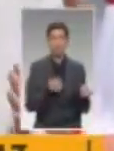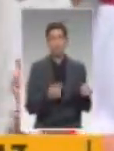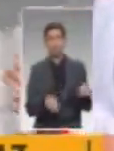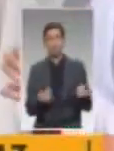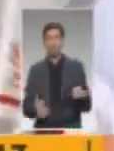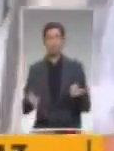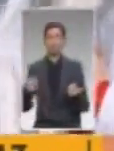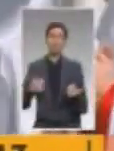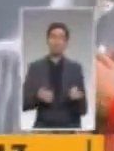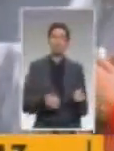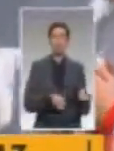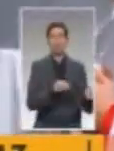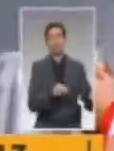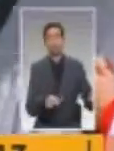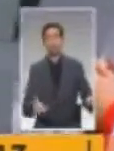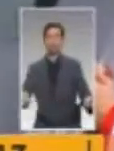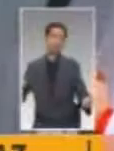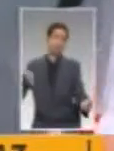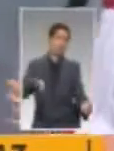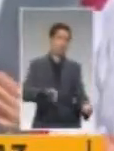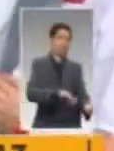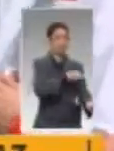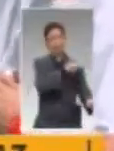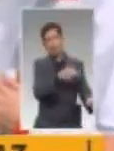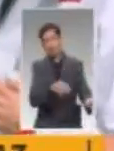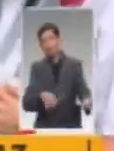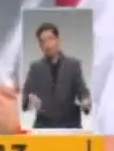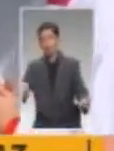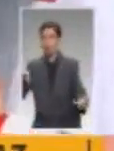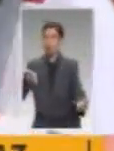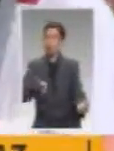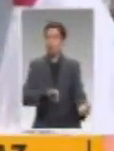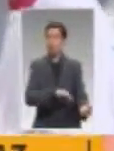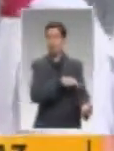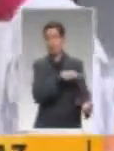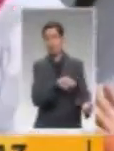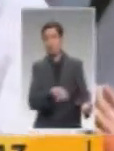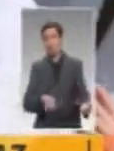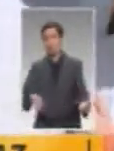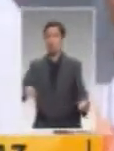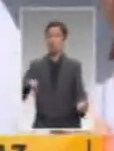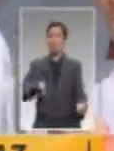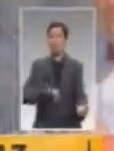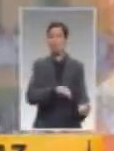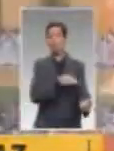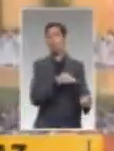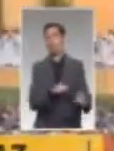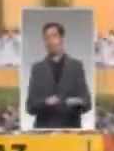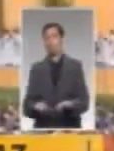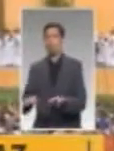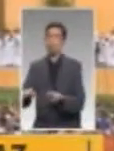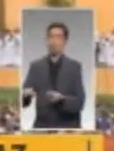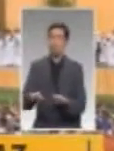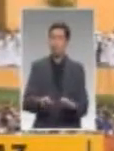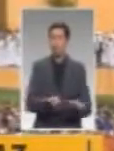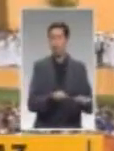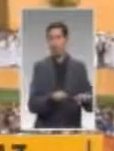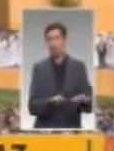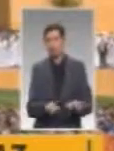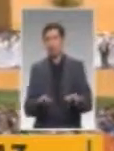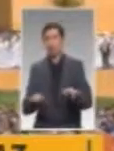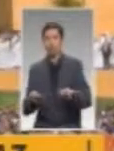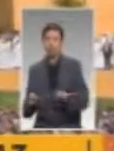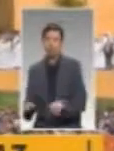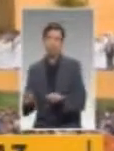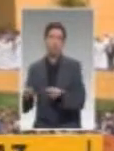inscribir para poder participar. Así es, claro. Inscribirse con todas las de la ley, con todos los datos e informaciones posibles,